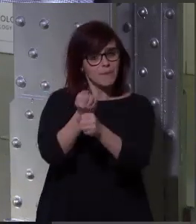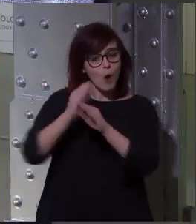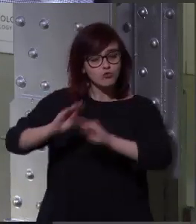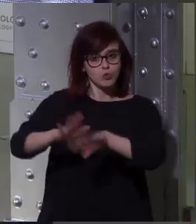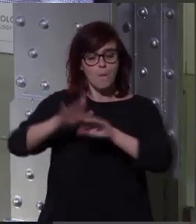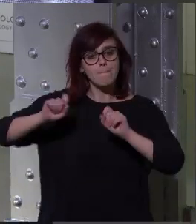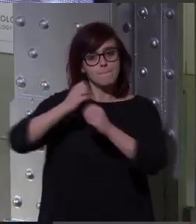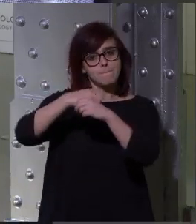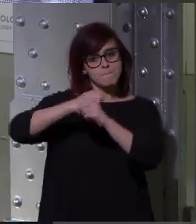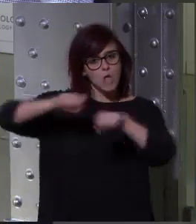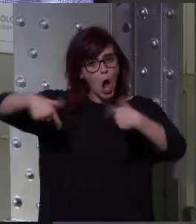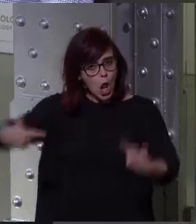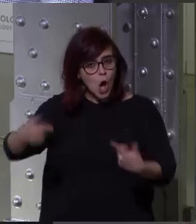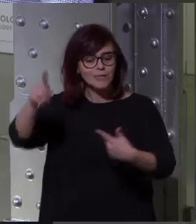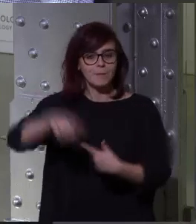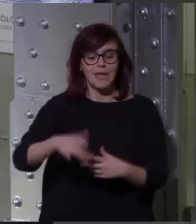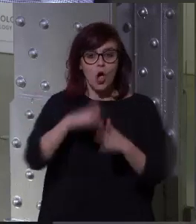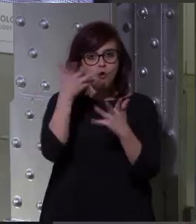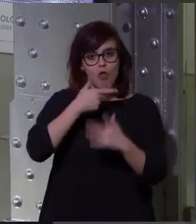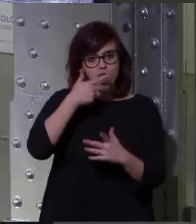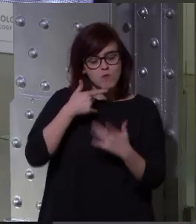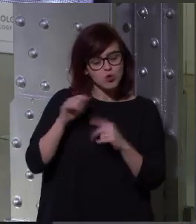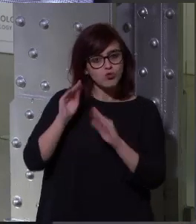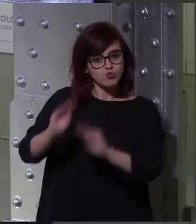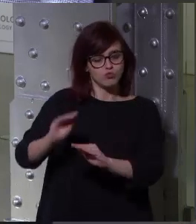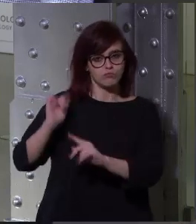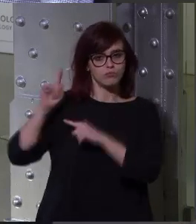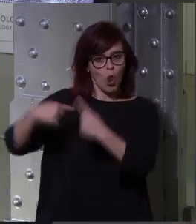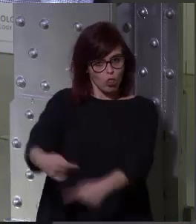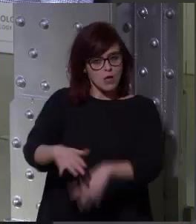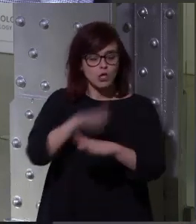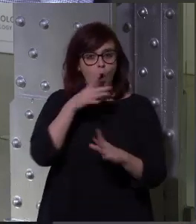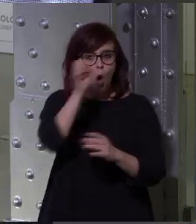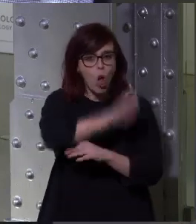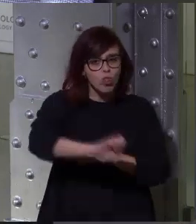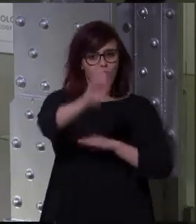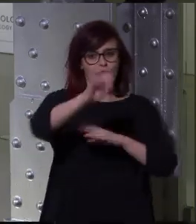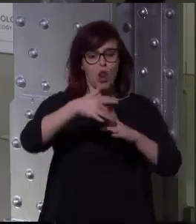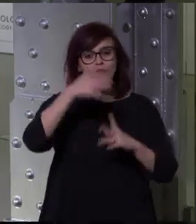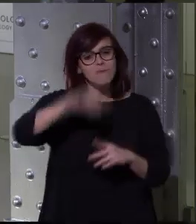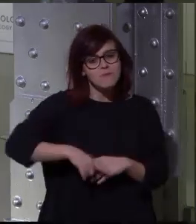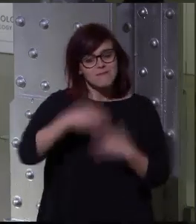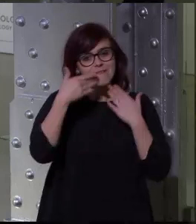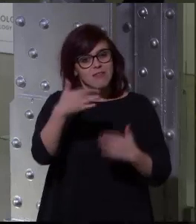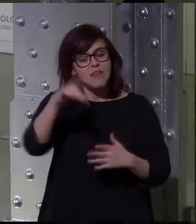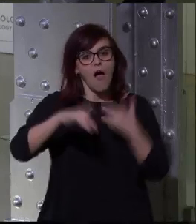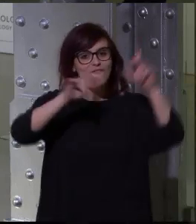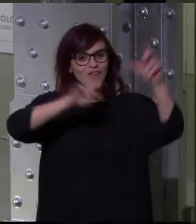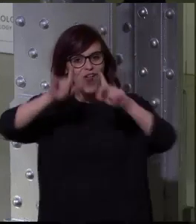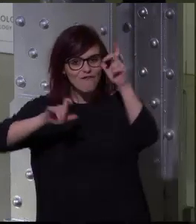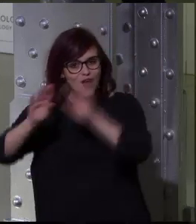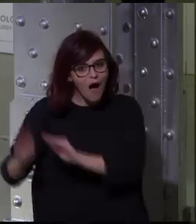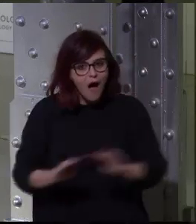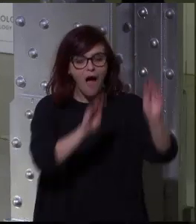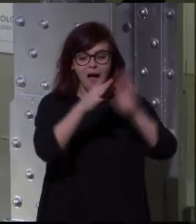como biólogo y con el conocimiento que tiene día a día de lo que sucede en los océanos, sino también a través de sus